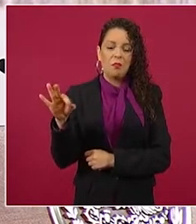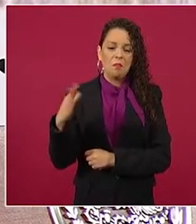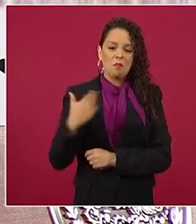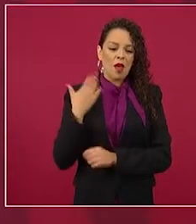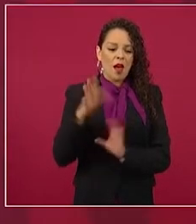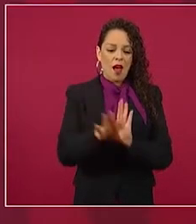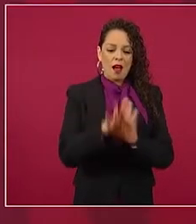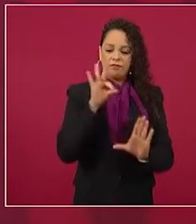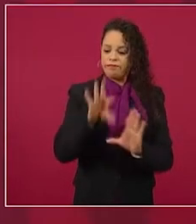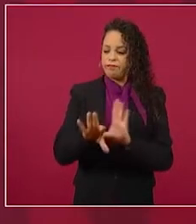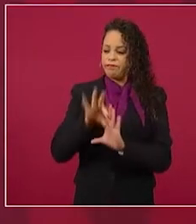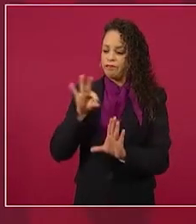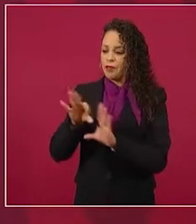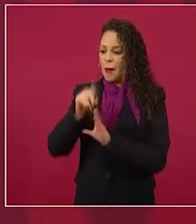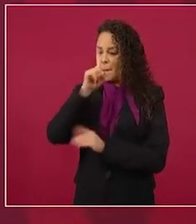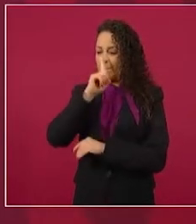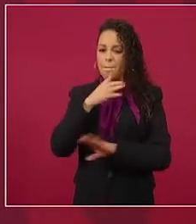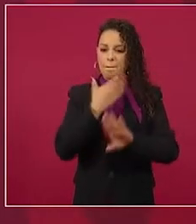como Loret de Mola,